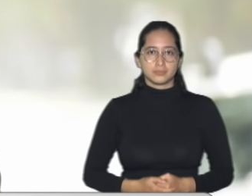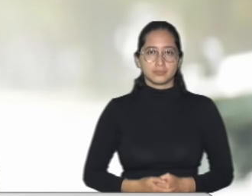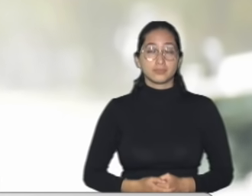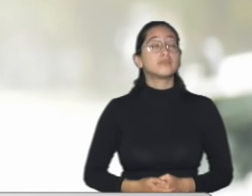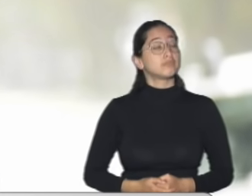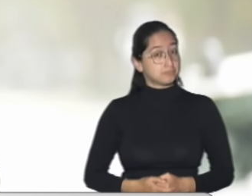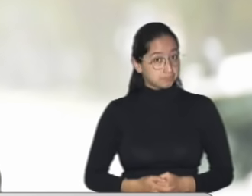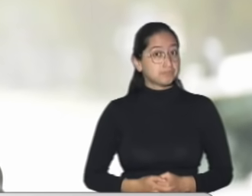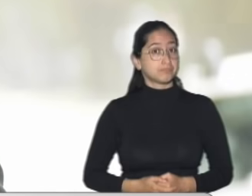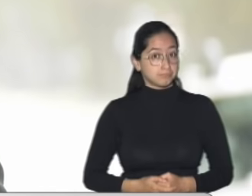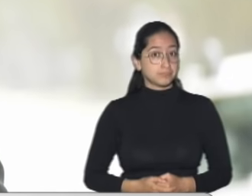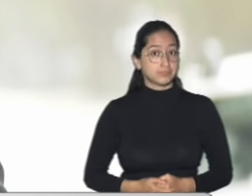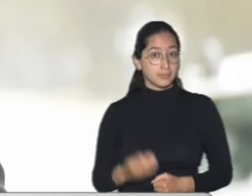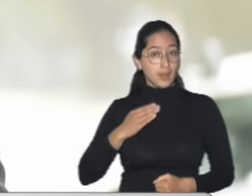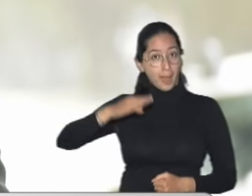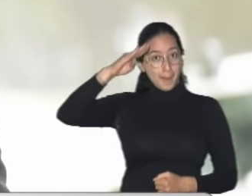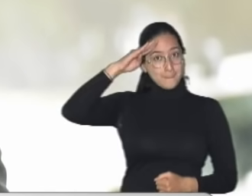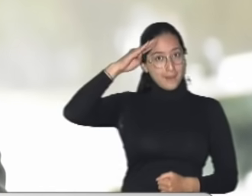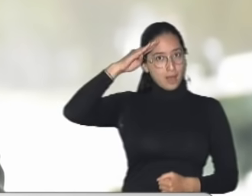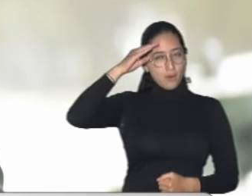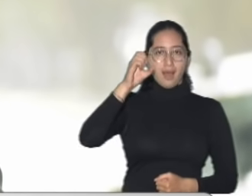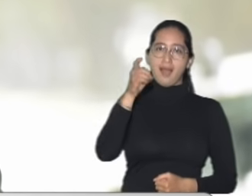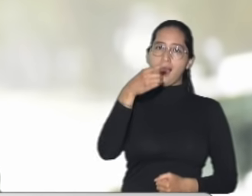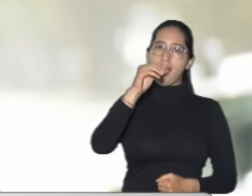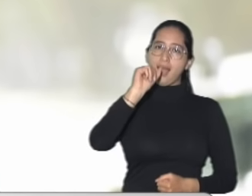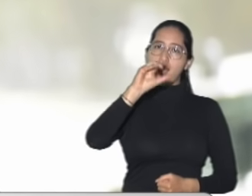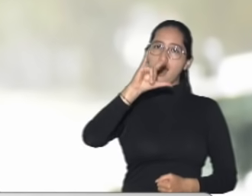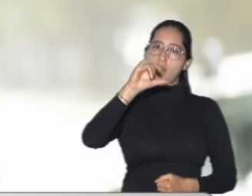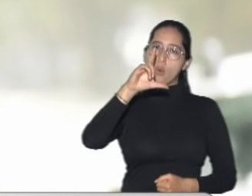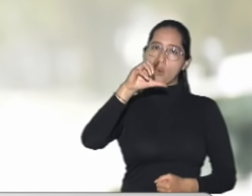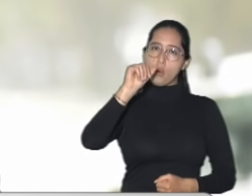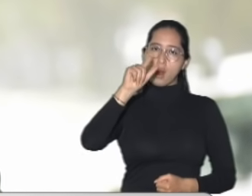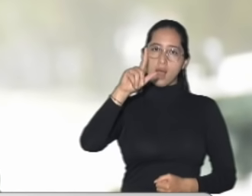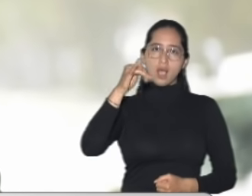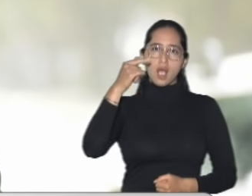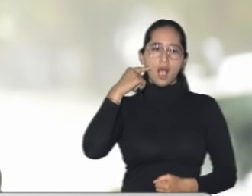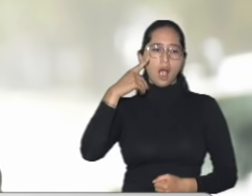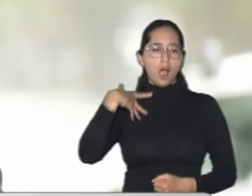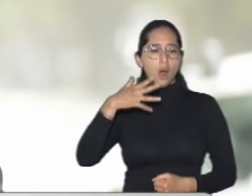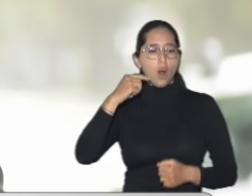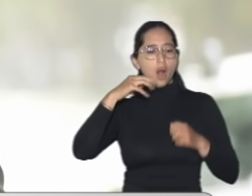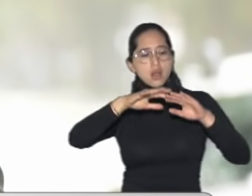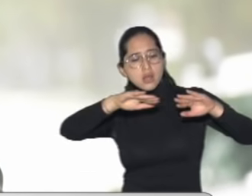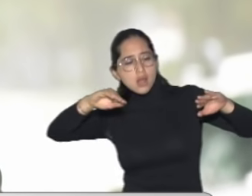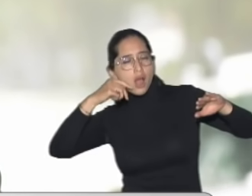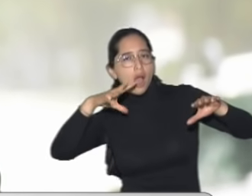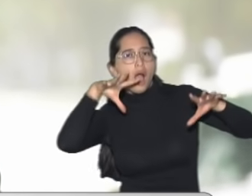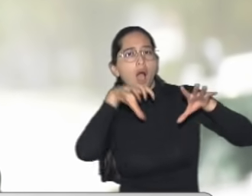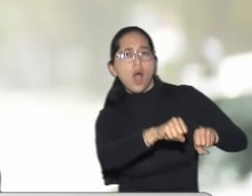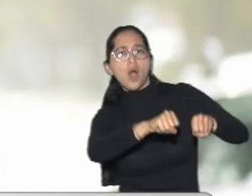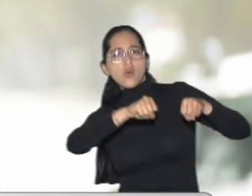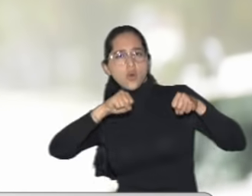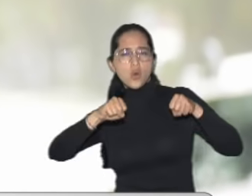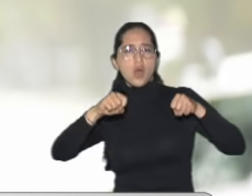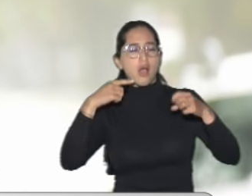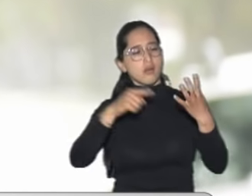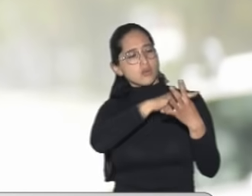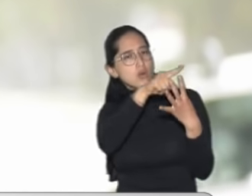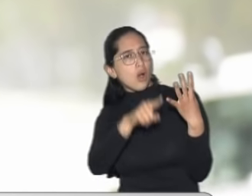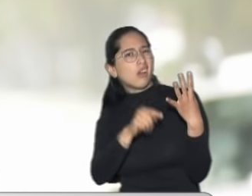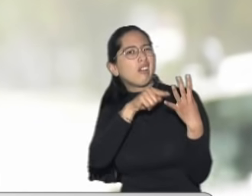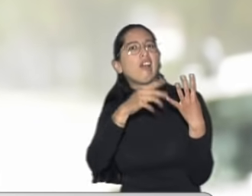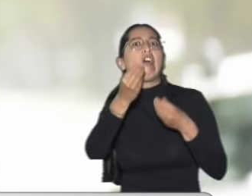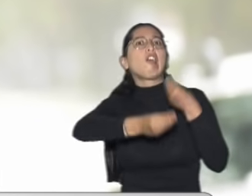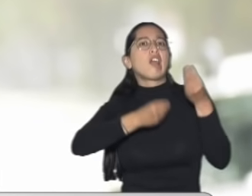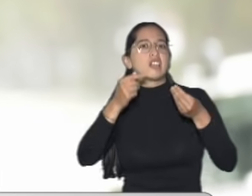El GAULA de la policía en las últimas horas desarticuló una banda organizada con cerca de 4 sujetos quienes estaban extorsionando